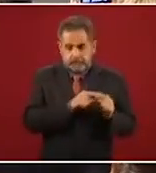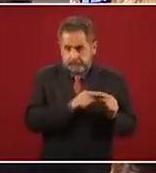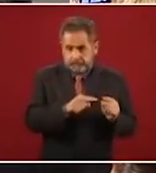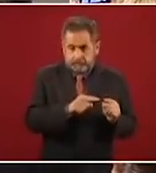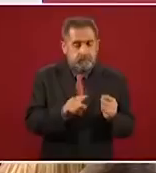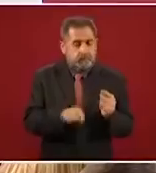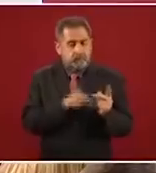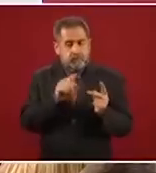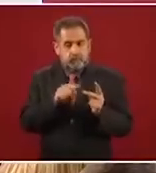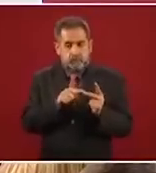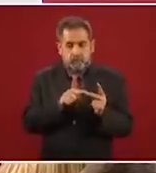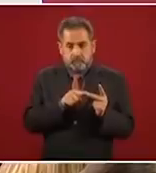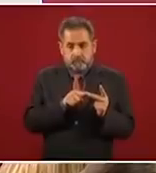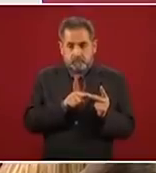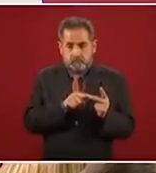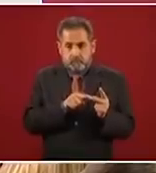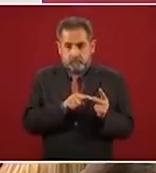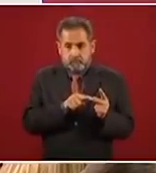este otro,